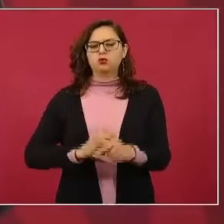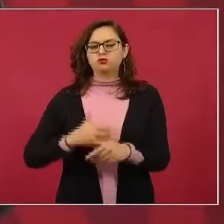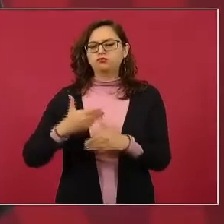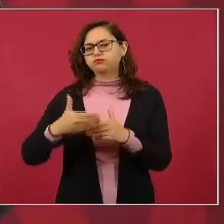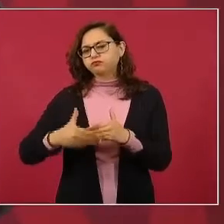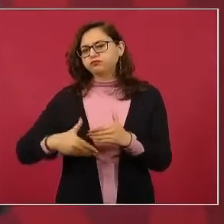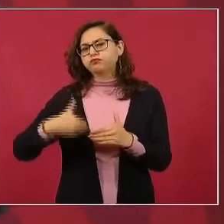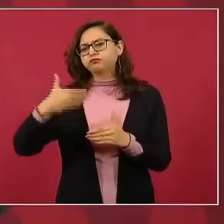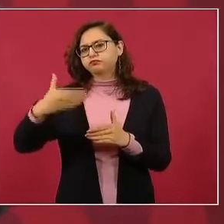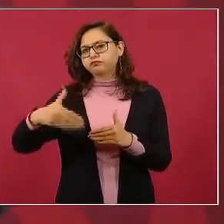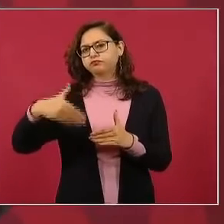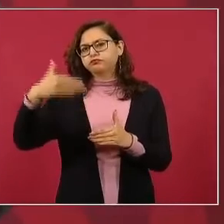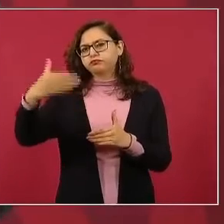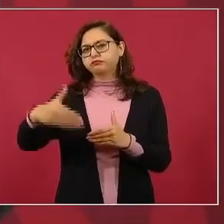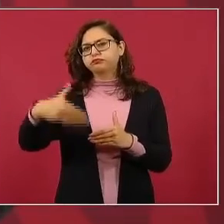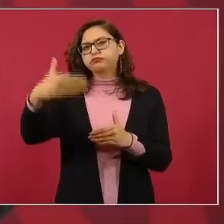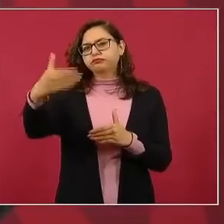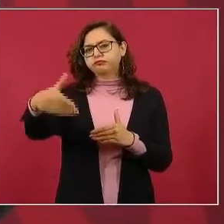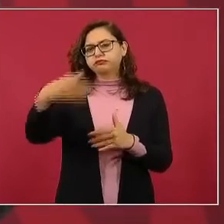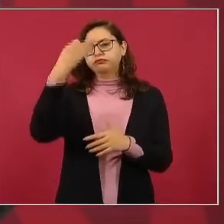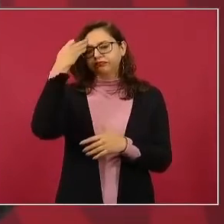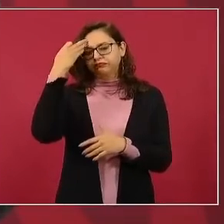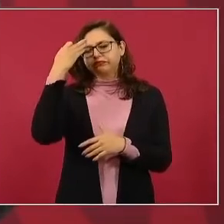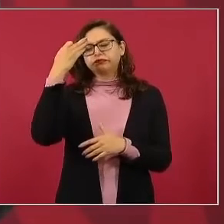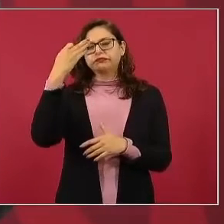por darse cuenta